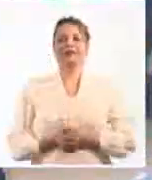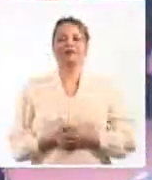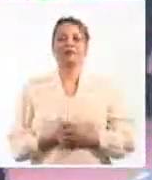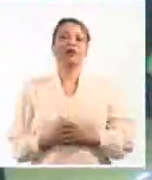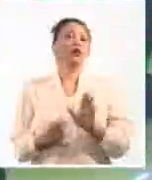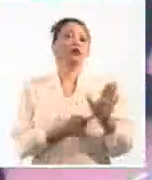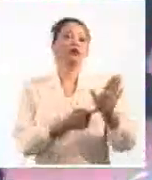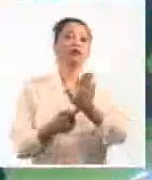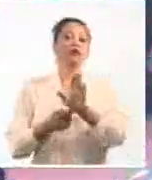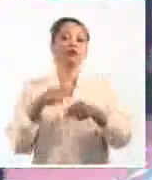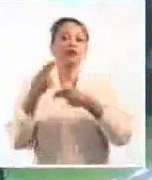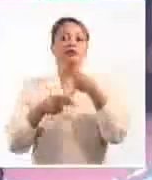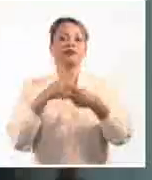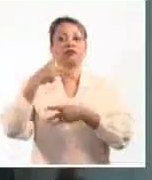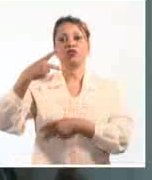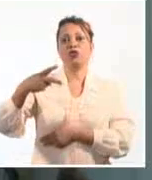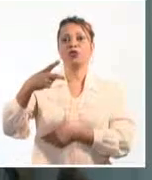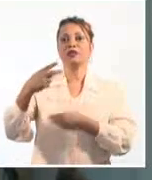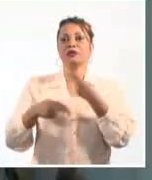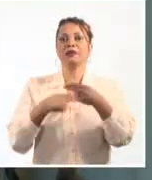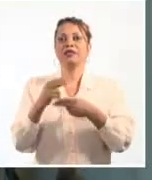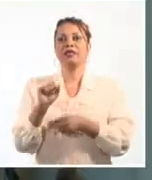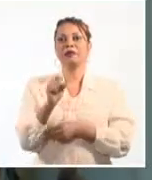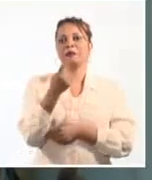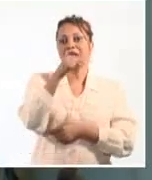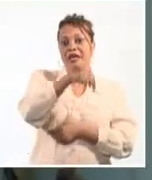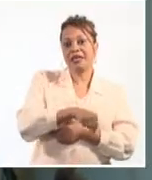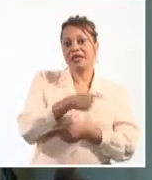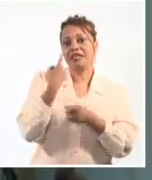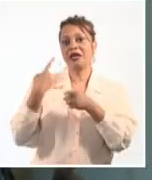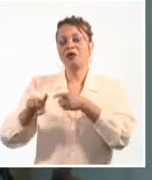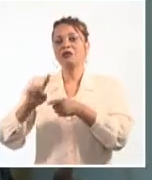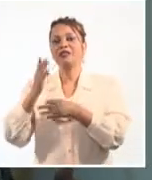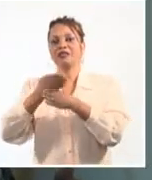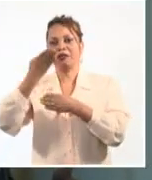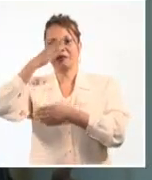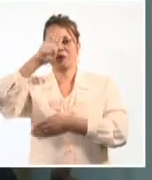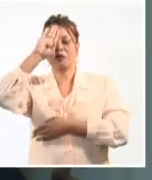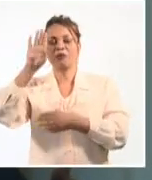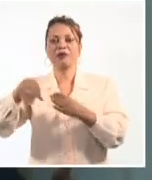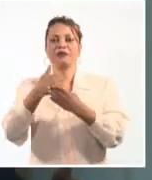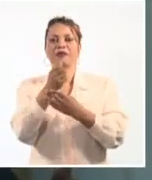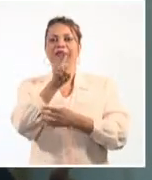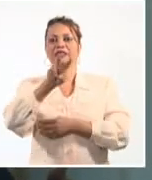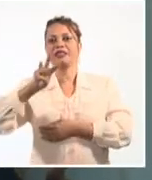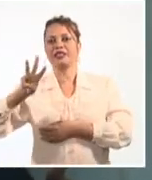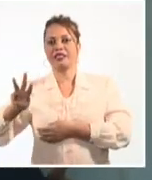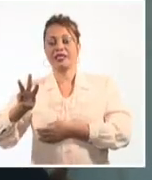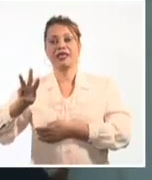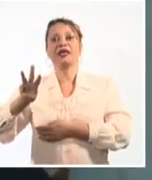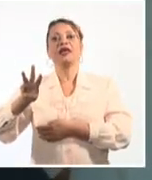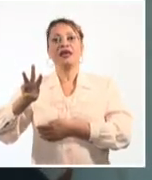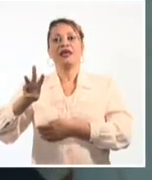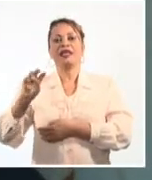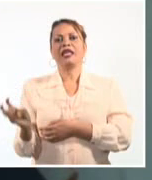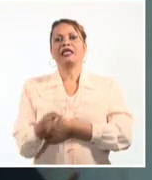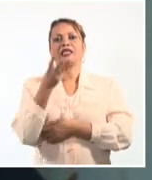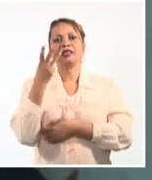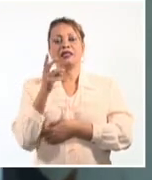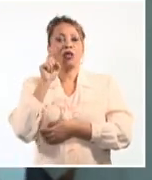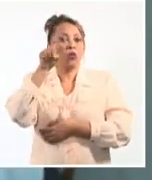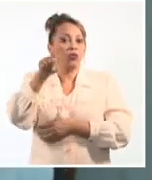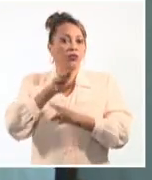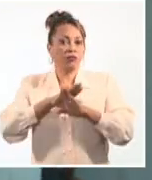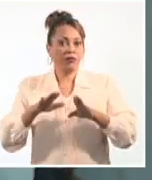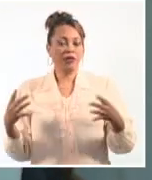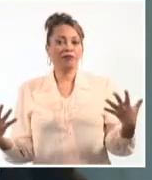se van a estar haciendo, la primera aquí, la segunda en Santiago el día 23, y la tercera y última, que además coincide